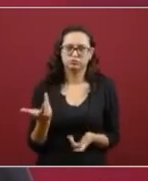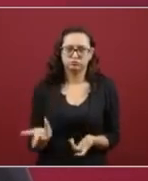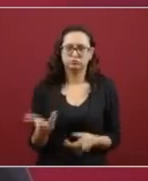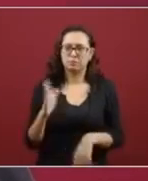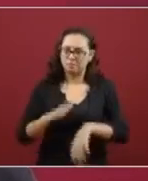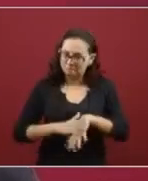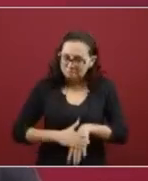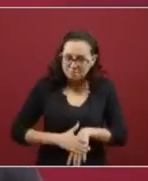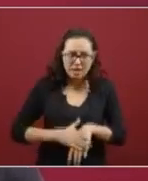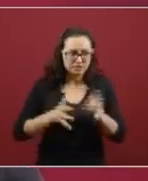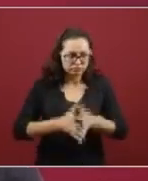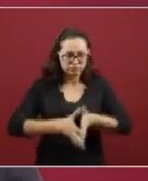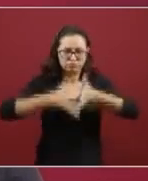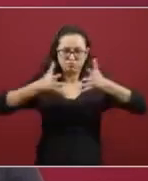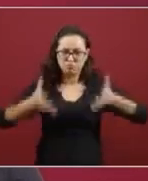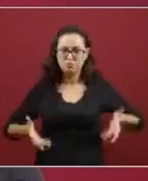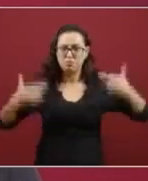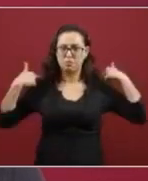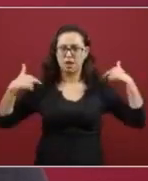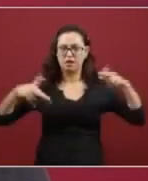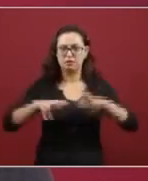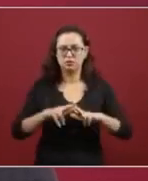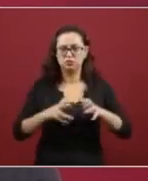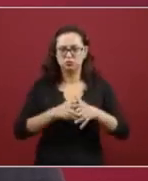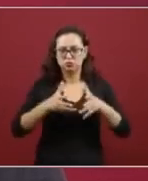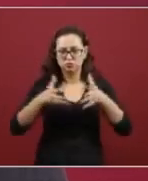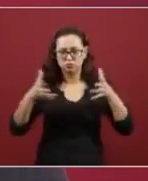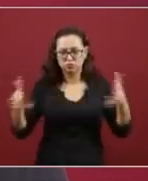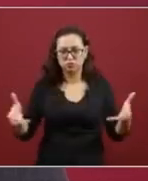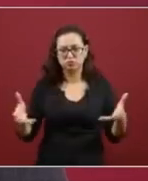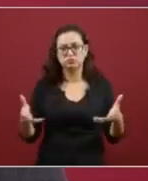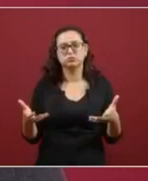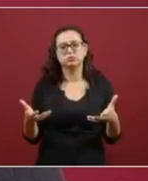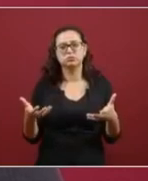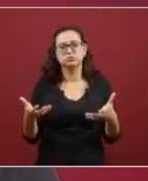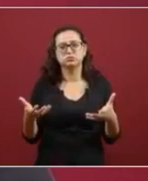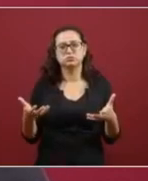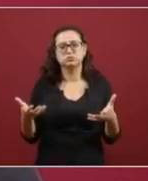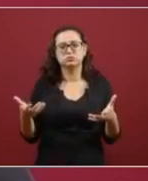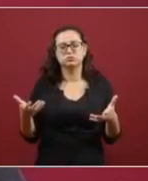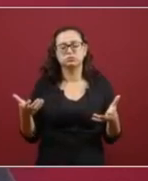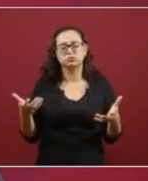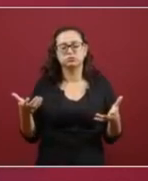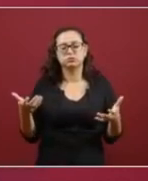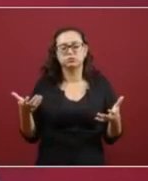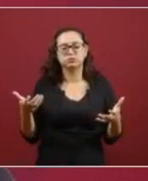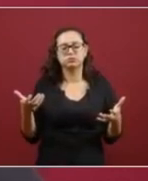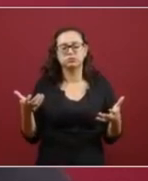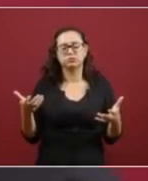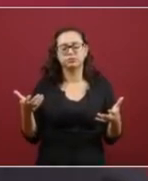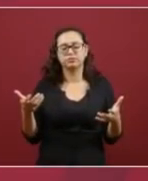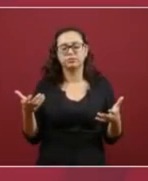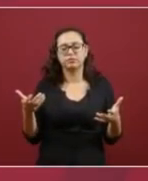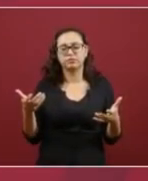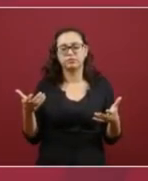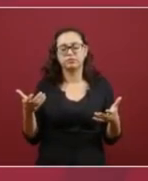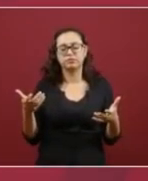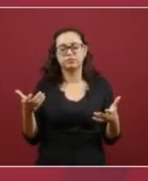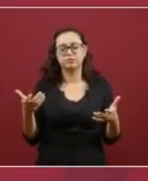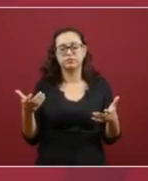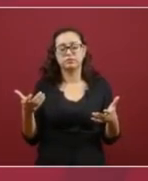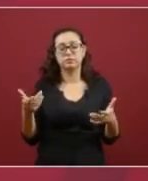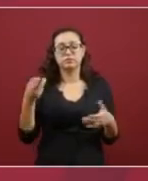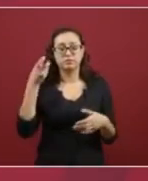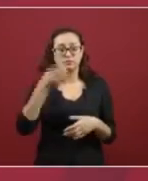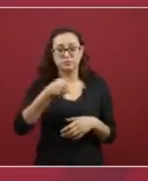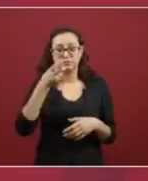formar maestros y se le va a dar mucha importancia a